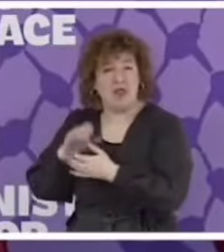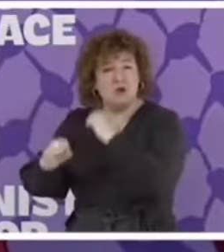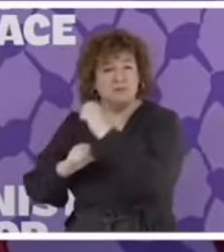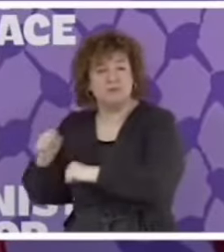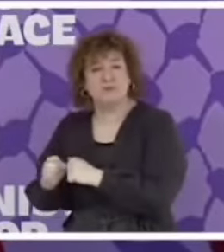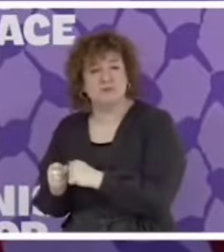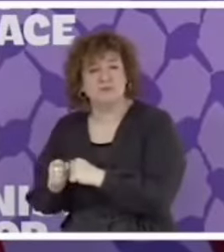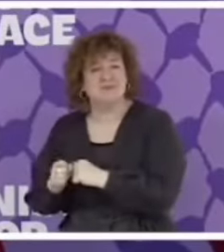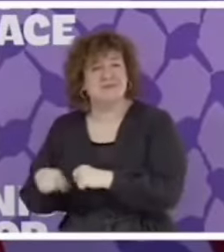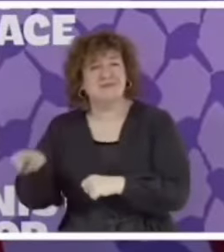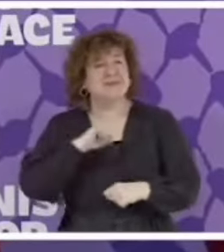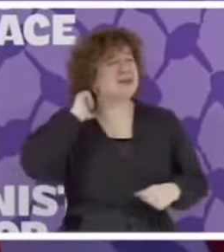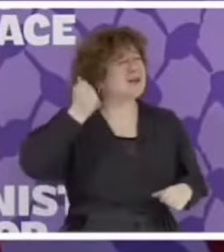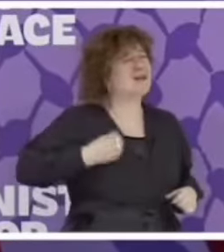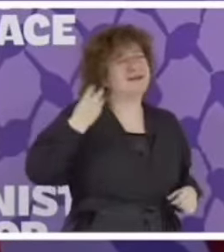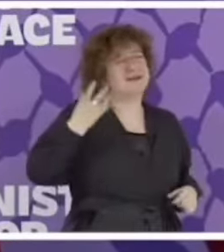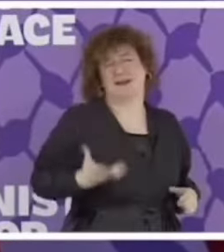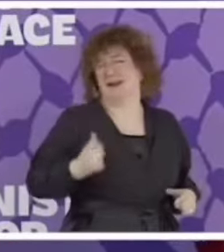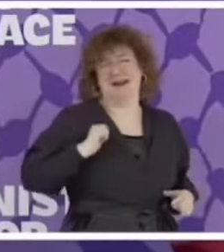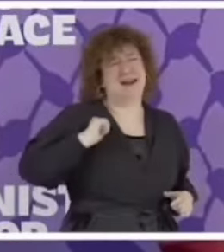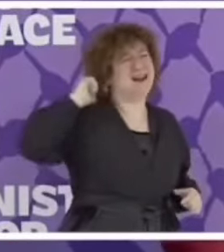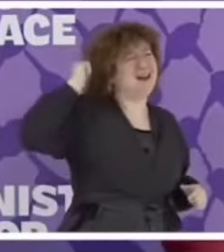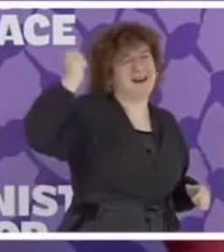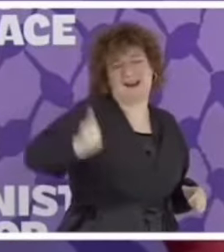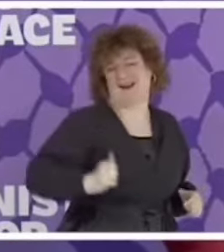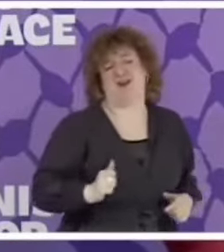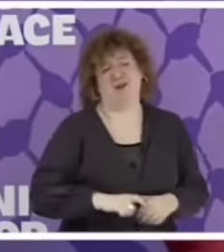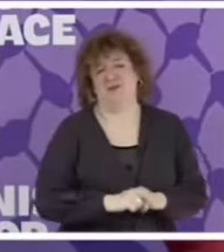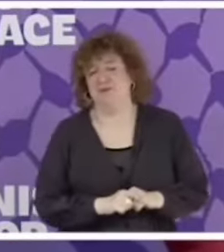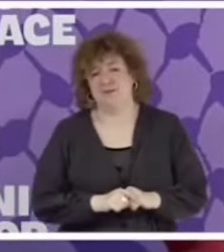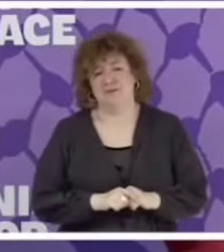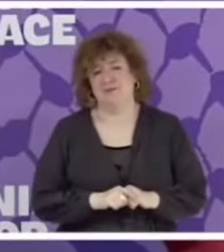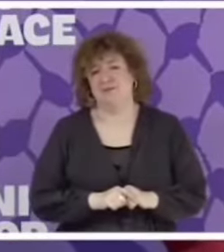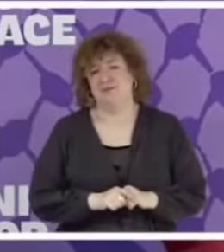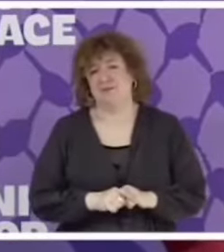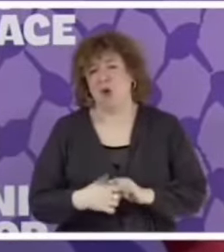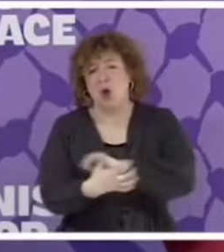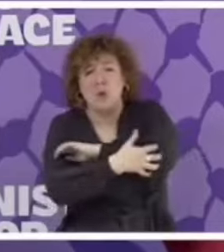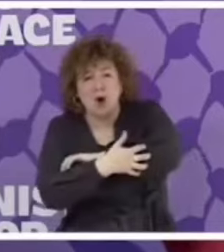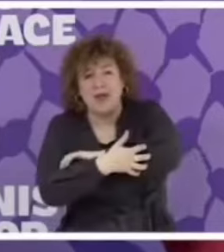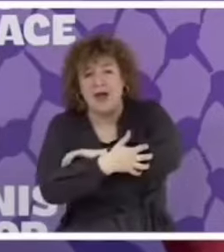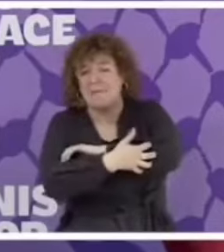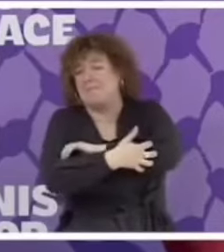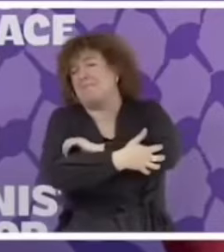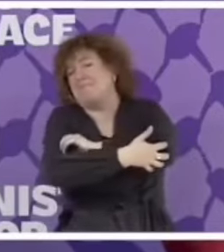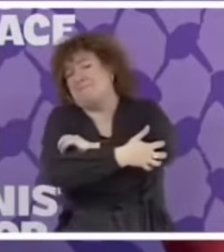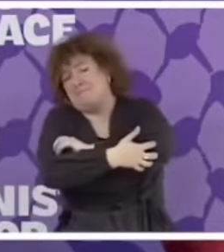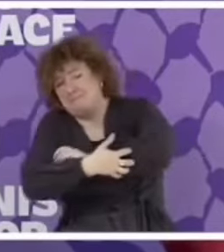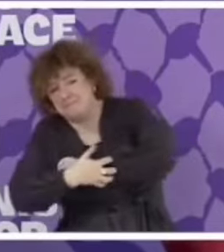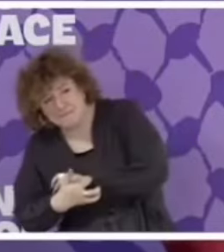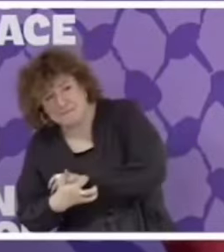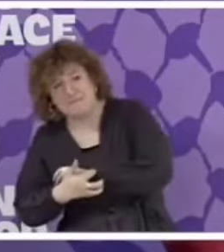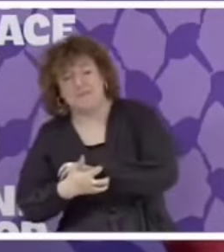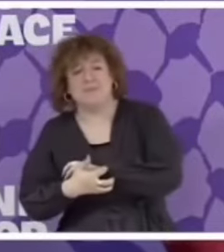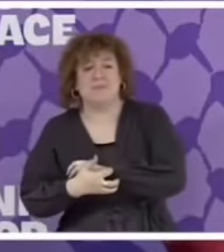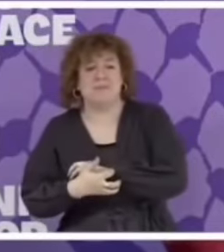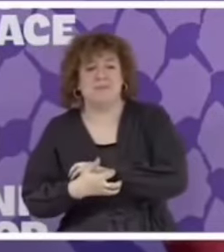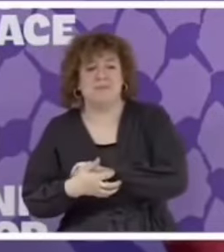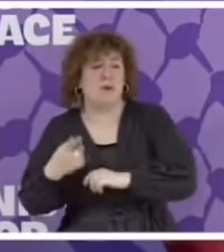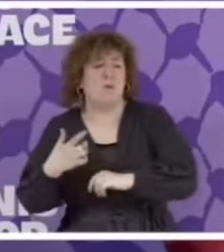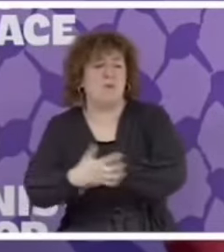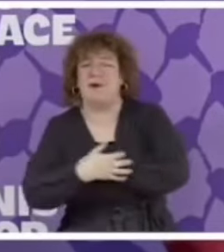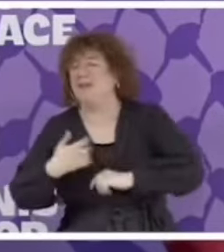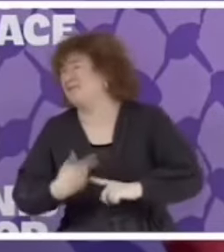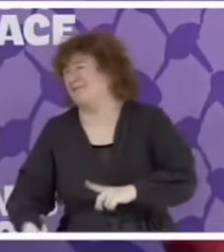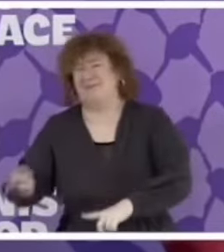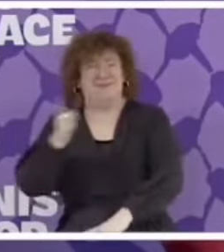los superricos se están haciendo cada vez más ricos. La pobreza severa, la extrema pobreza, la